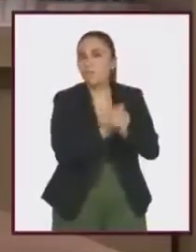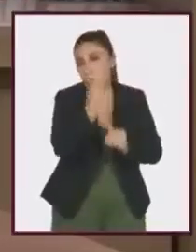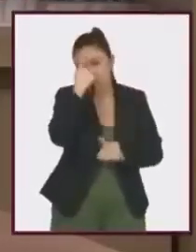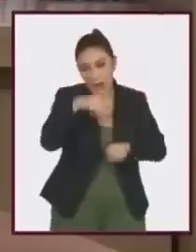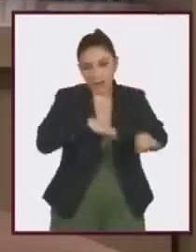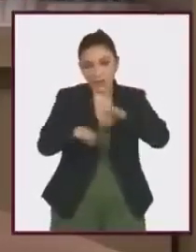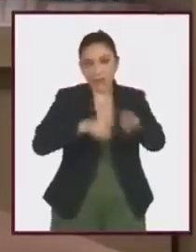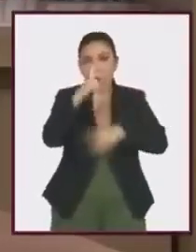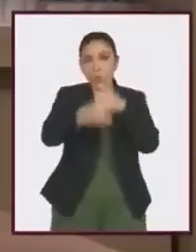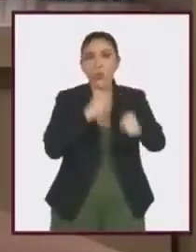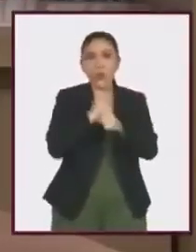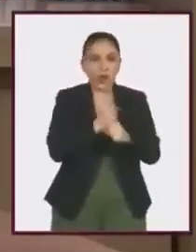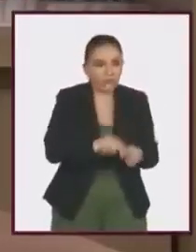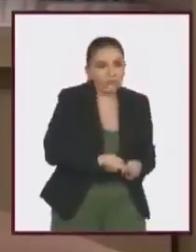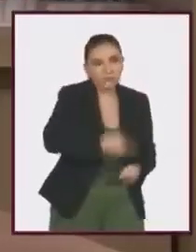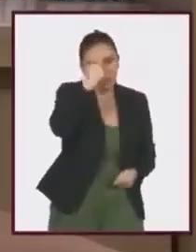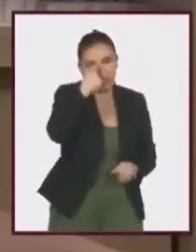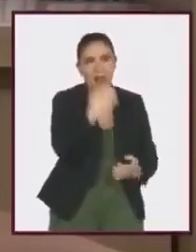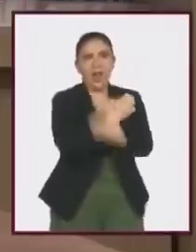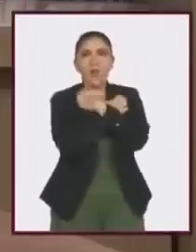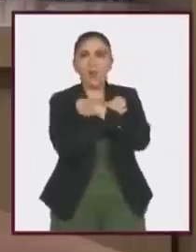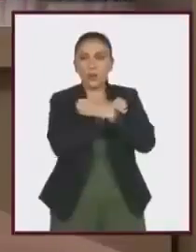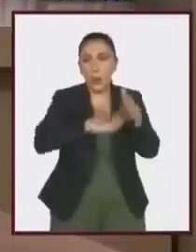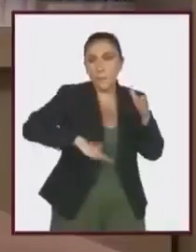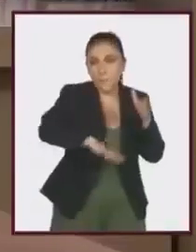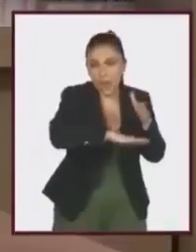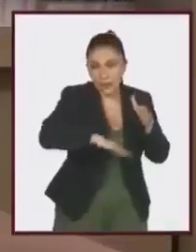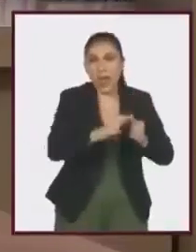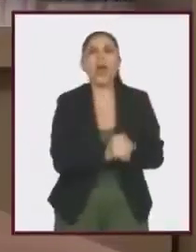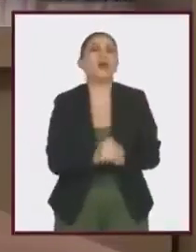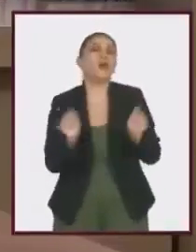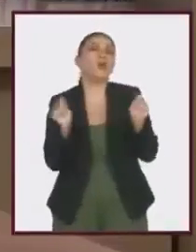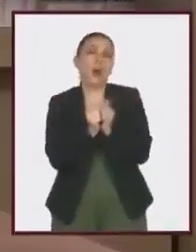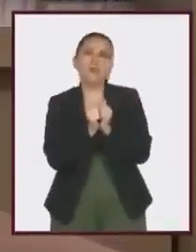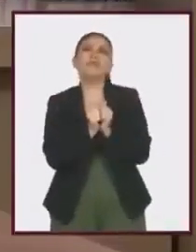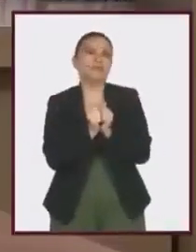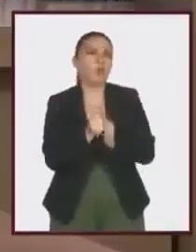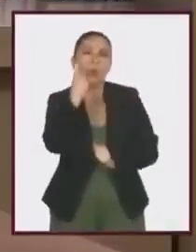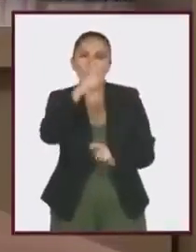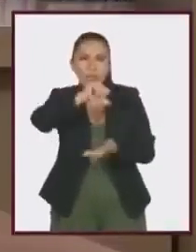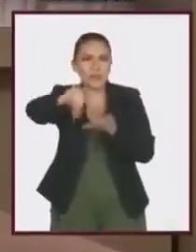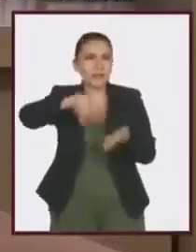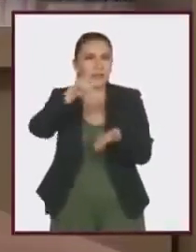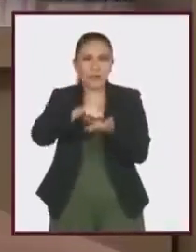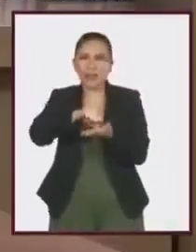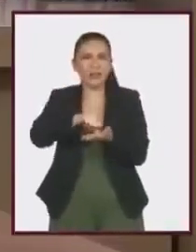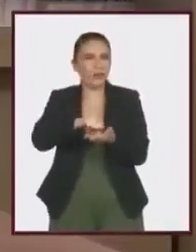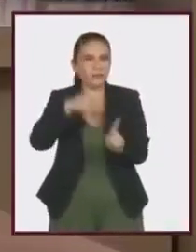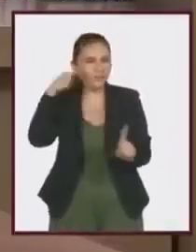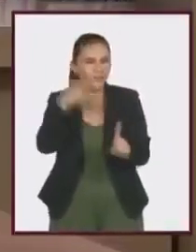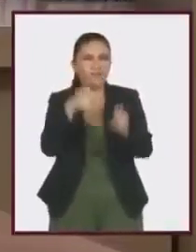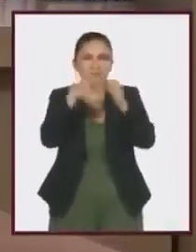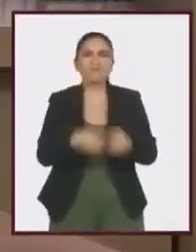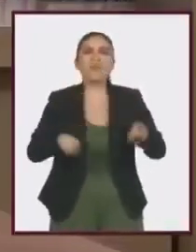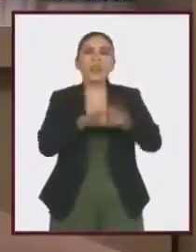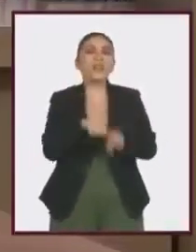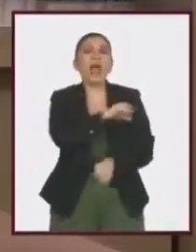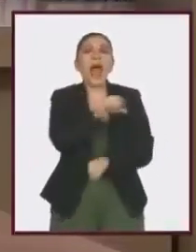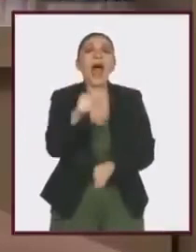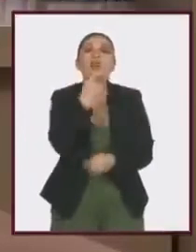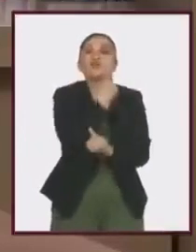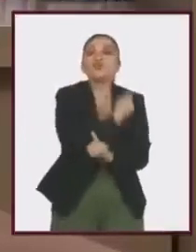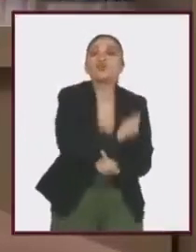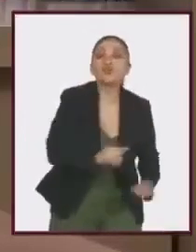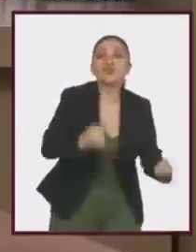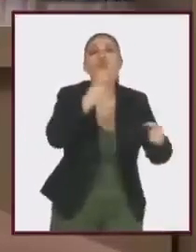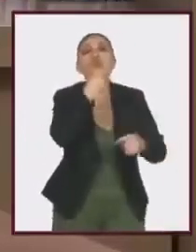de toda la educación básica, pero teniendo como centro precisamente a las niñas, a los